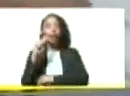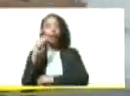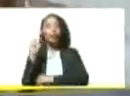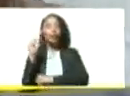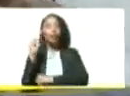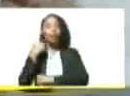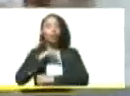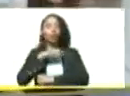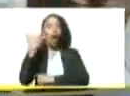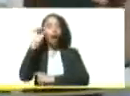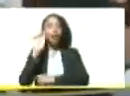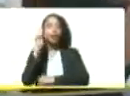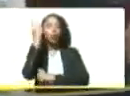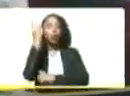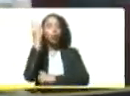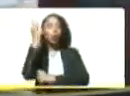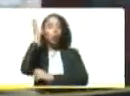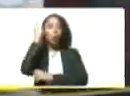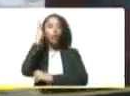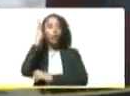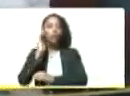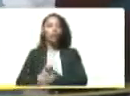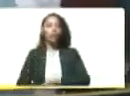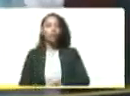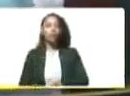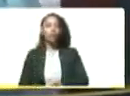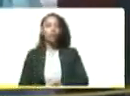conducimos el segundo congreso